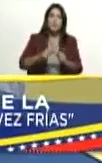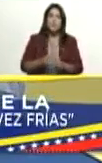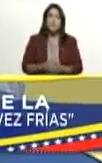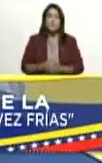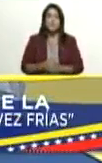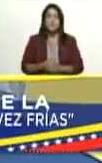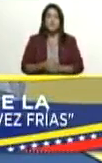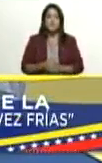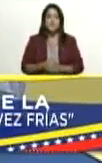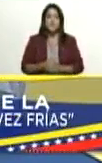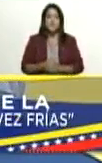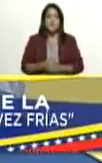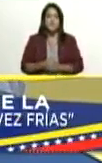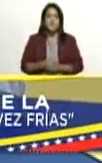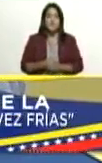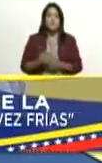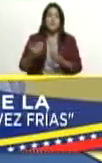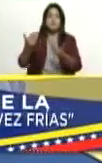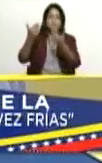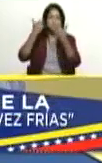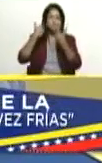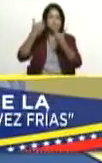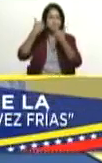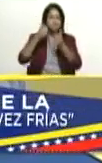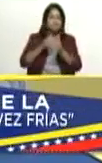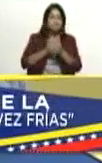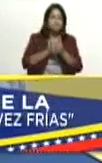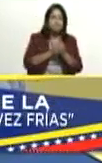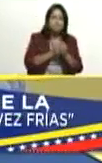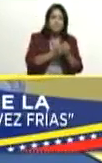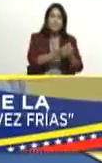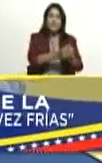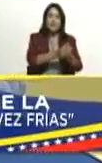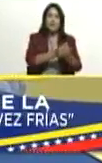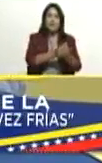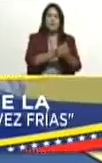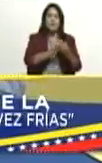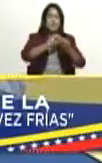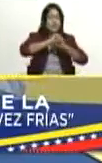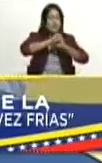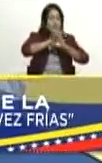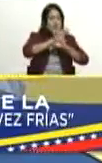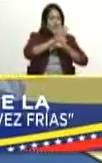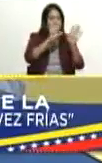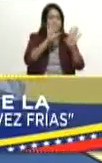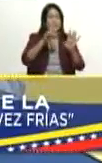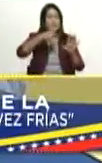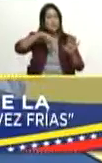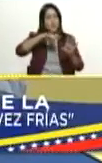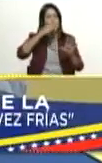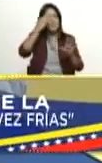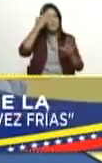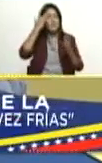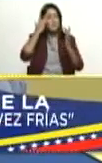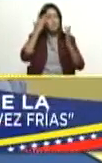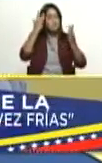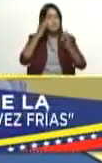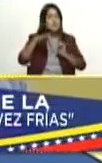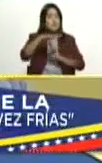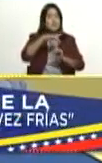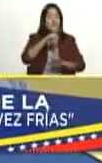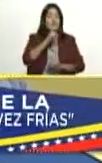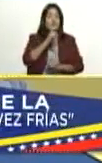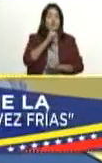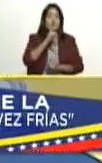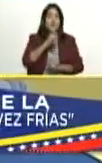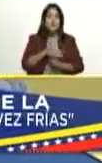adverso, por guiarnos en el sendero de lo sensato y darnos sabiduría en las situaciones difíciles.